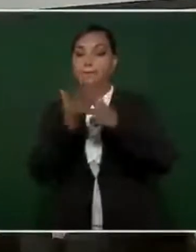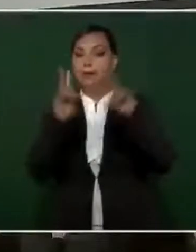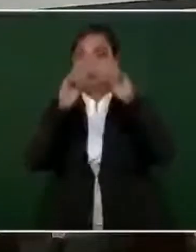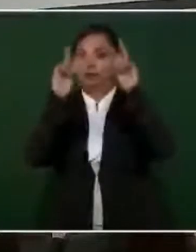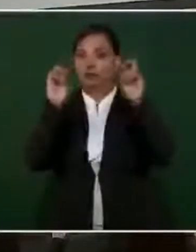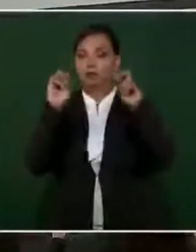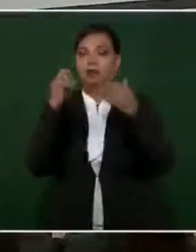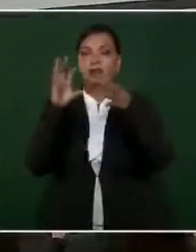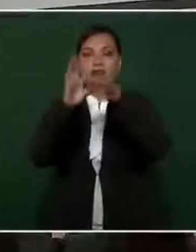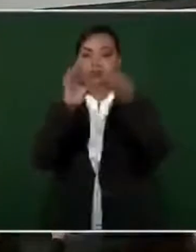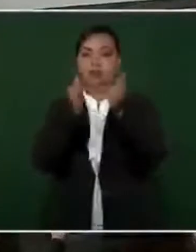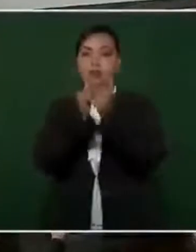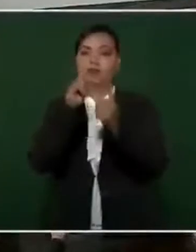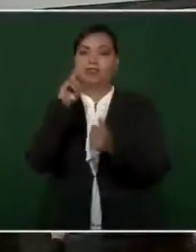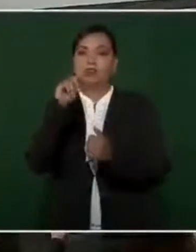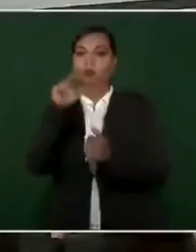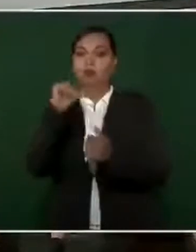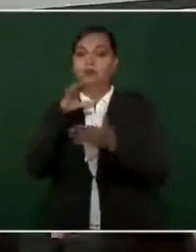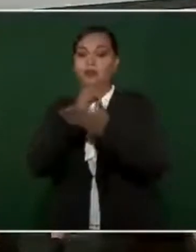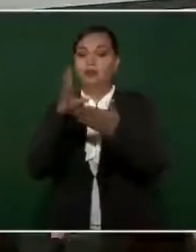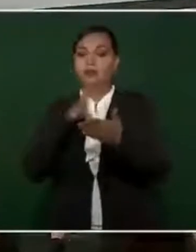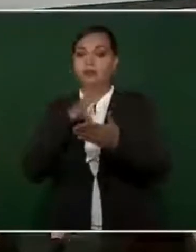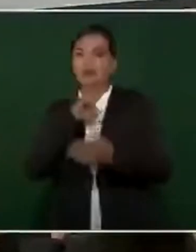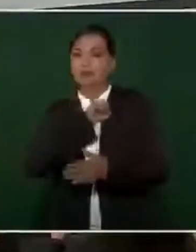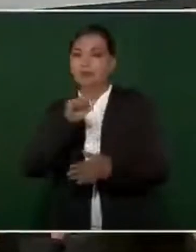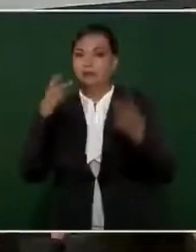delincuencia organizada. Y desde